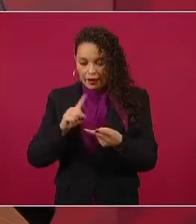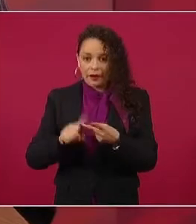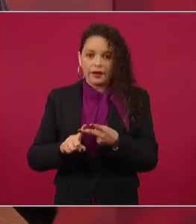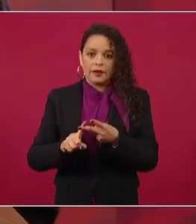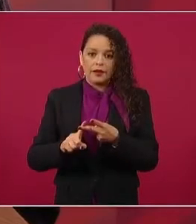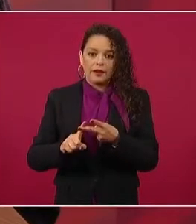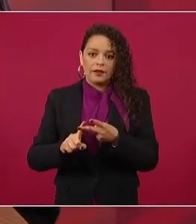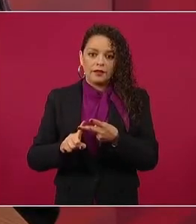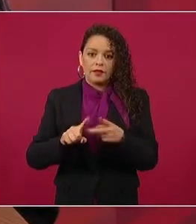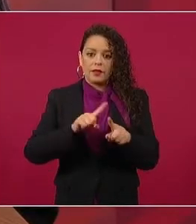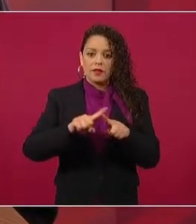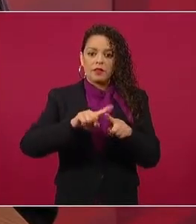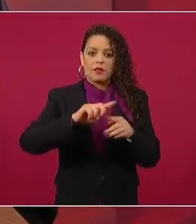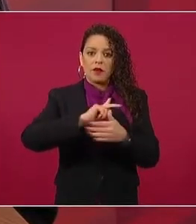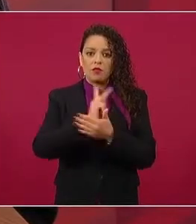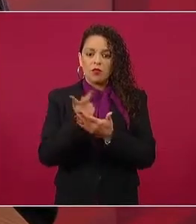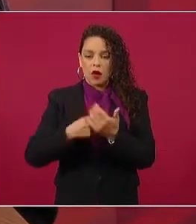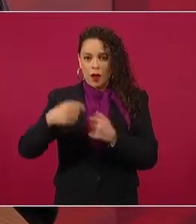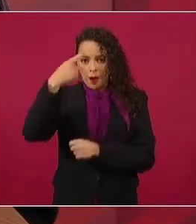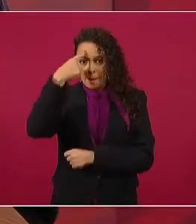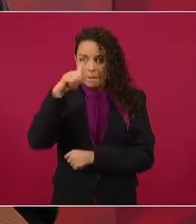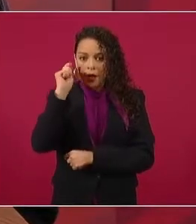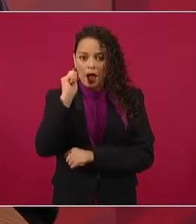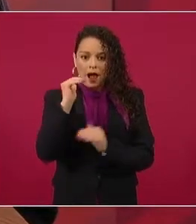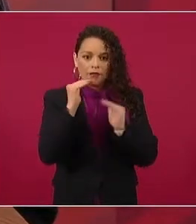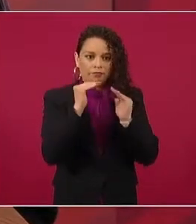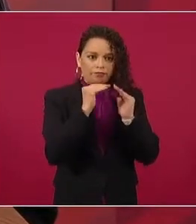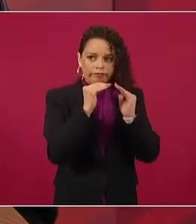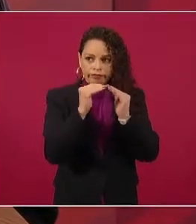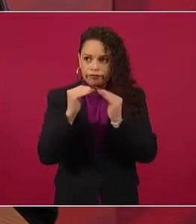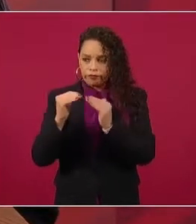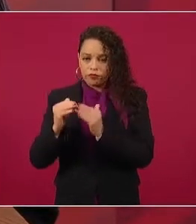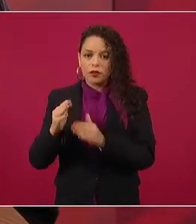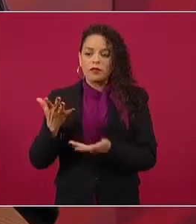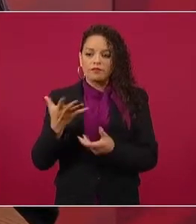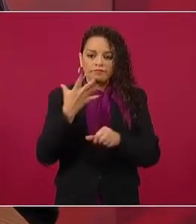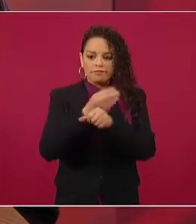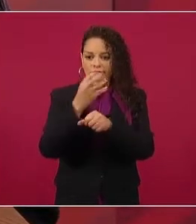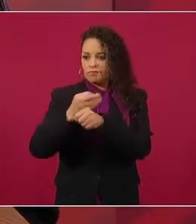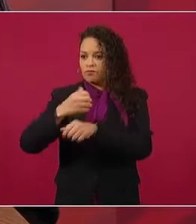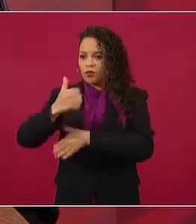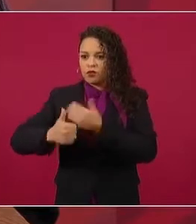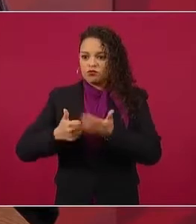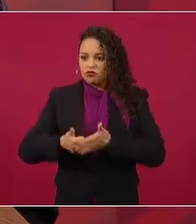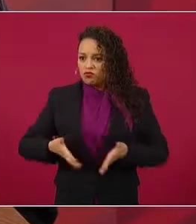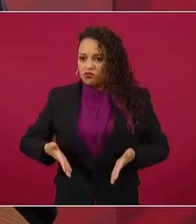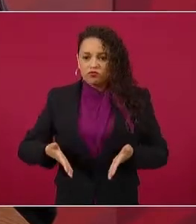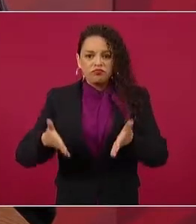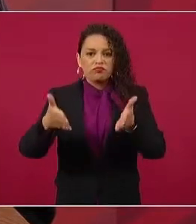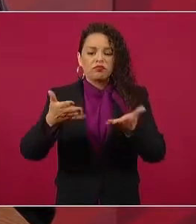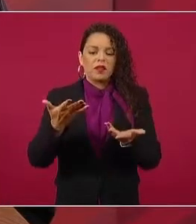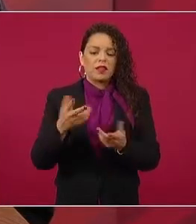los programas de vivienda, de mejoramiento urbano, salud,